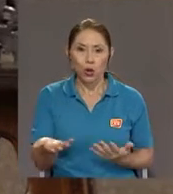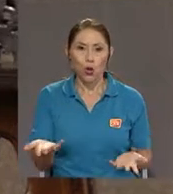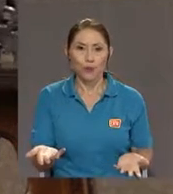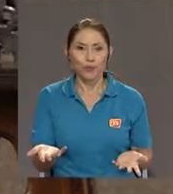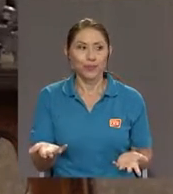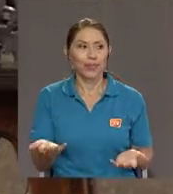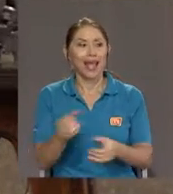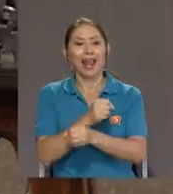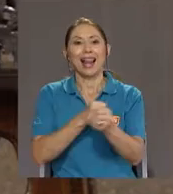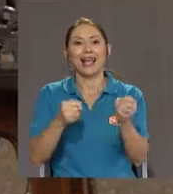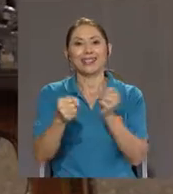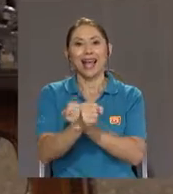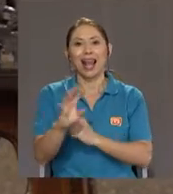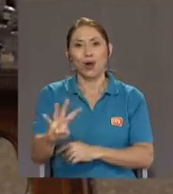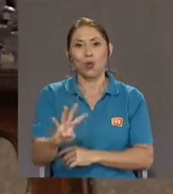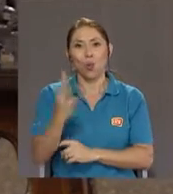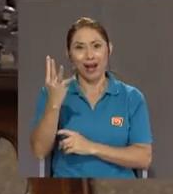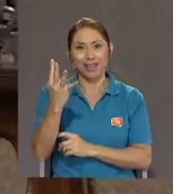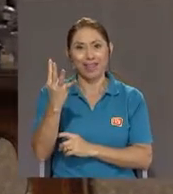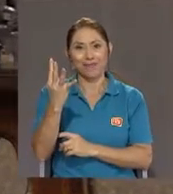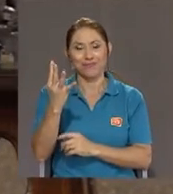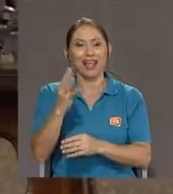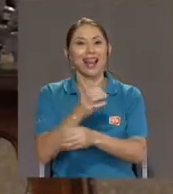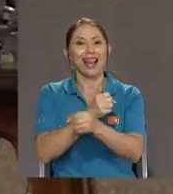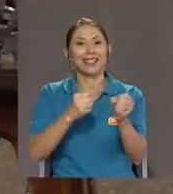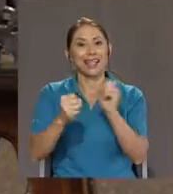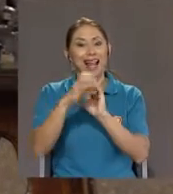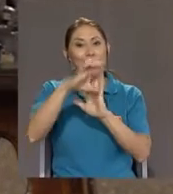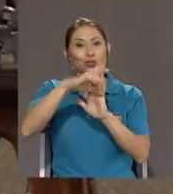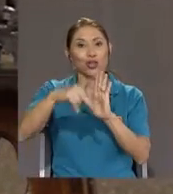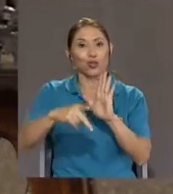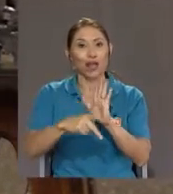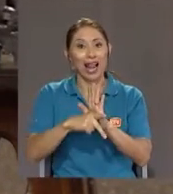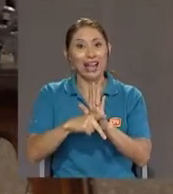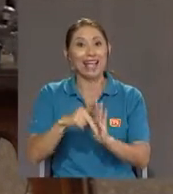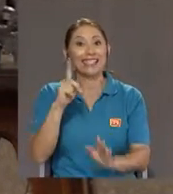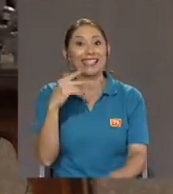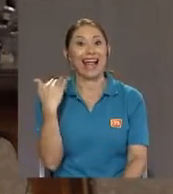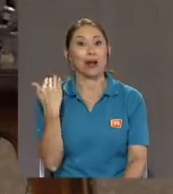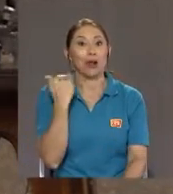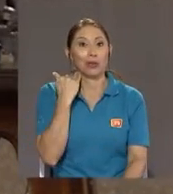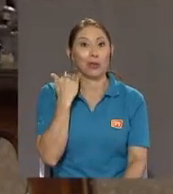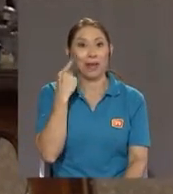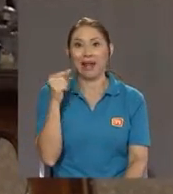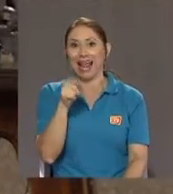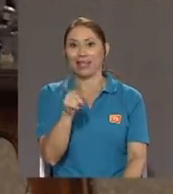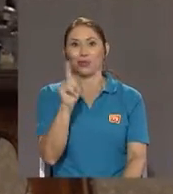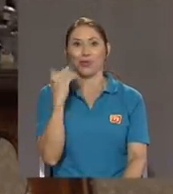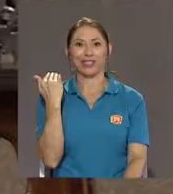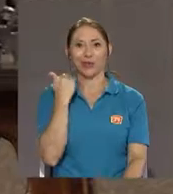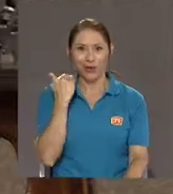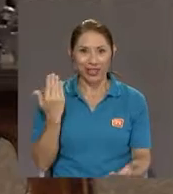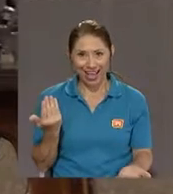la Sala Cuarta, o la Sala Constitucional, se jaló una torta, que para ellos no es torta encima,